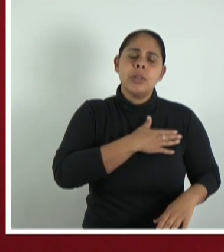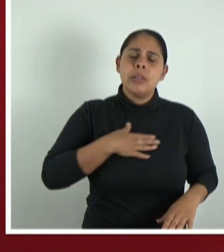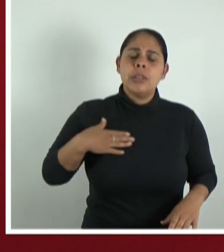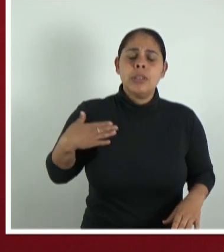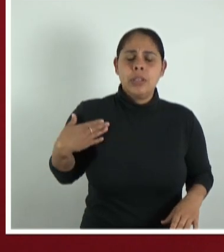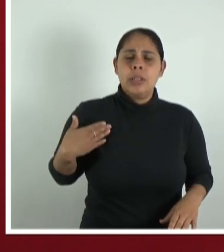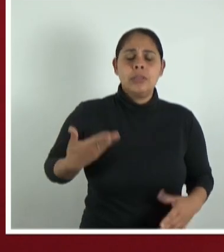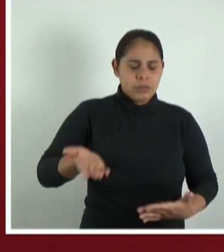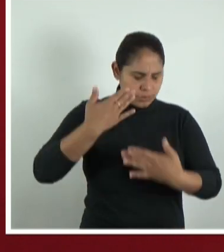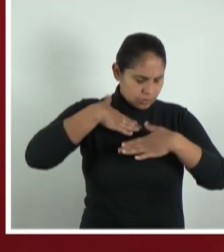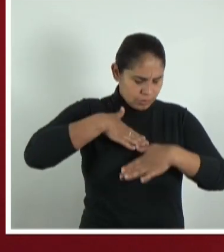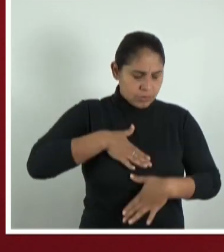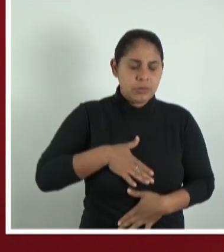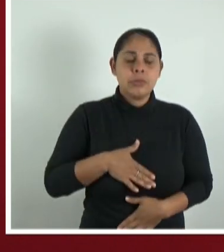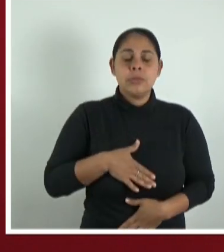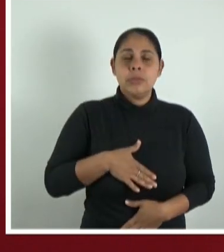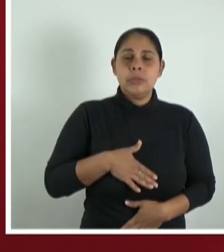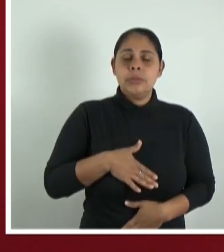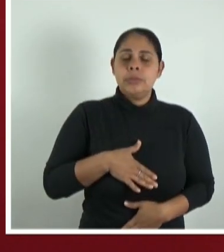si lo quiere recibir ahora,